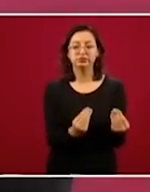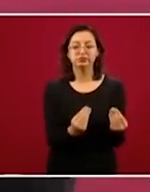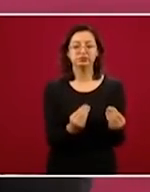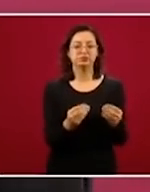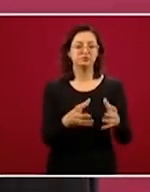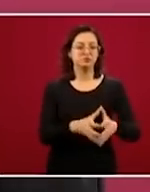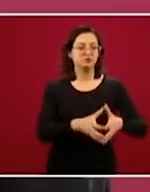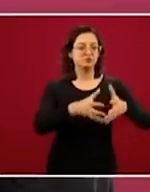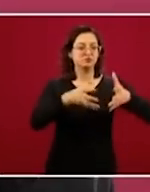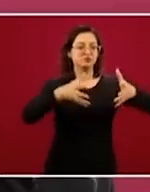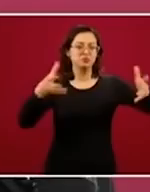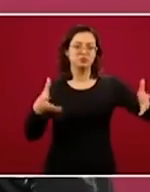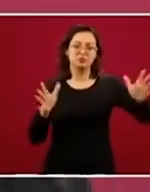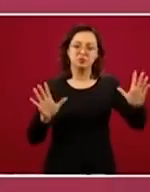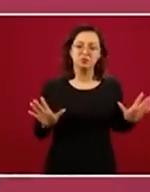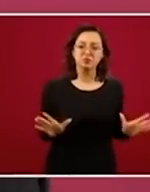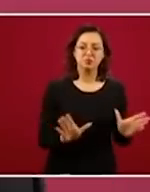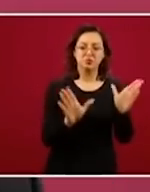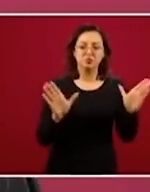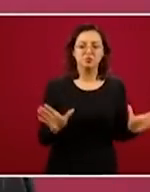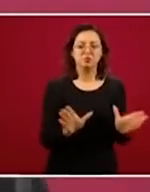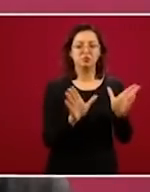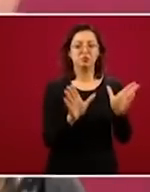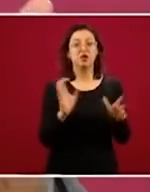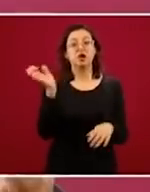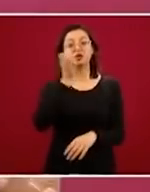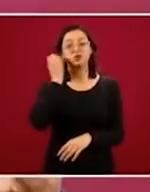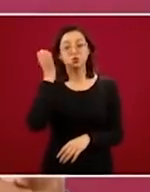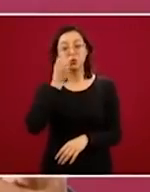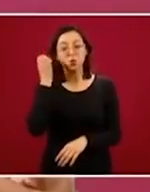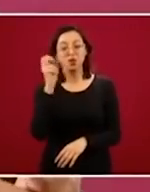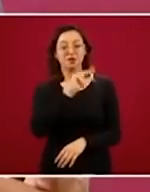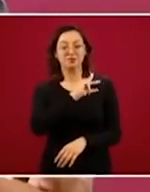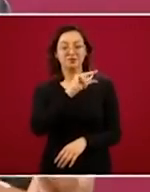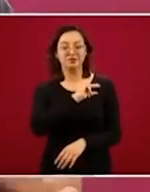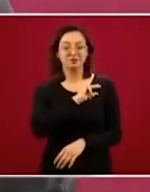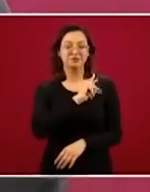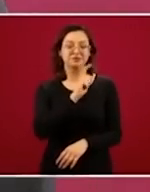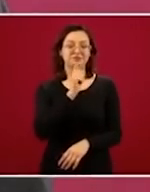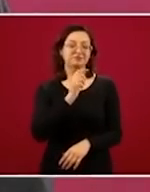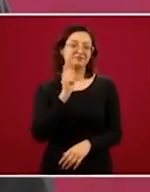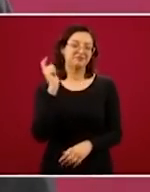crecieron las en escuelas particulares